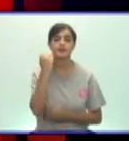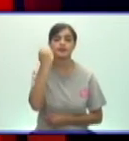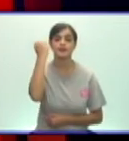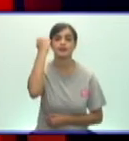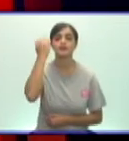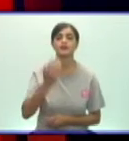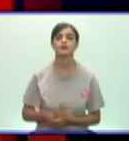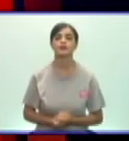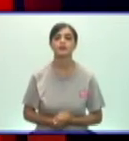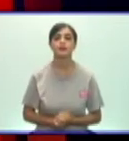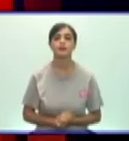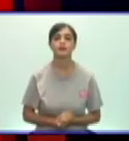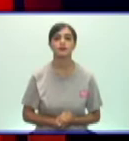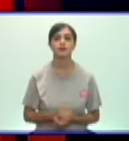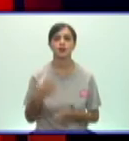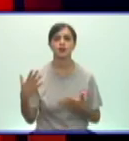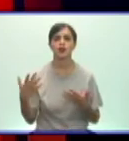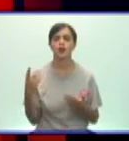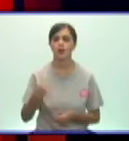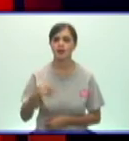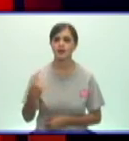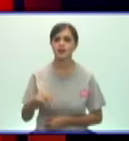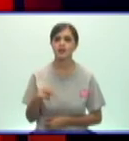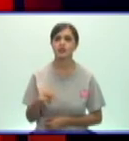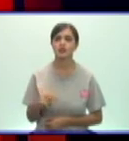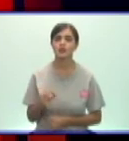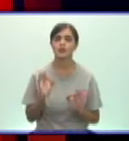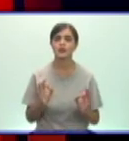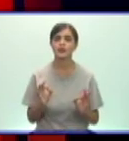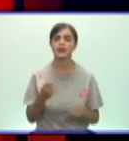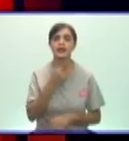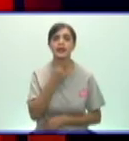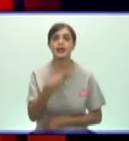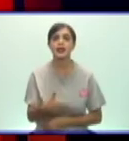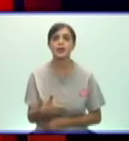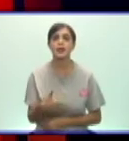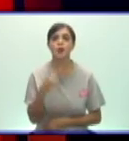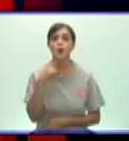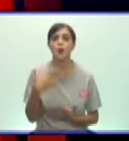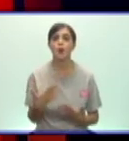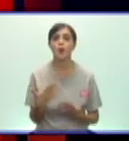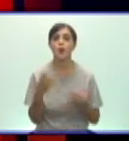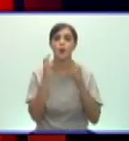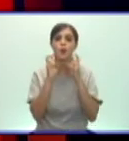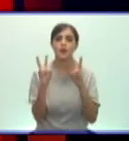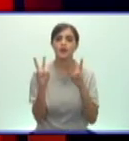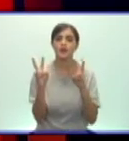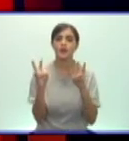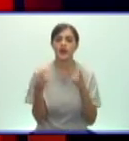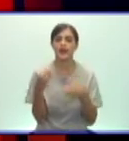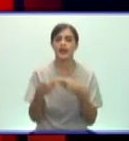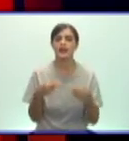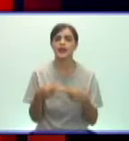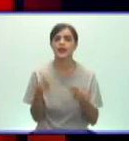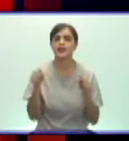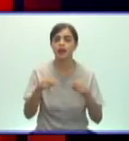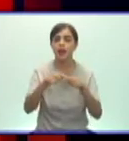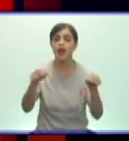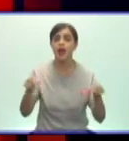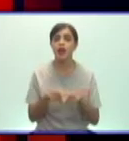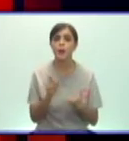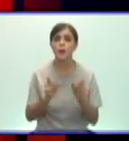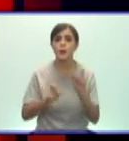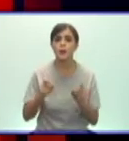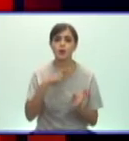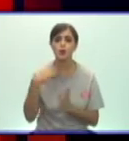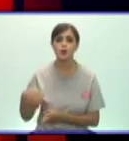convencido, una actividad que precisamente ejemplifiquen cómo se evidencia en los campos de concentración pues la violación de